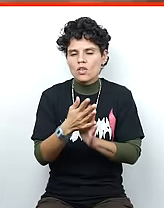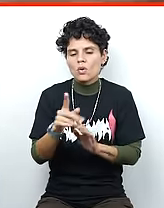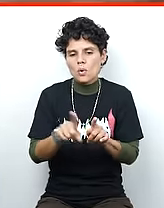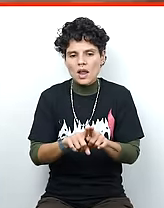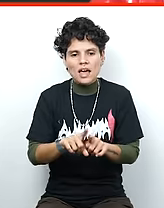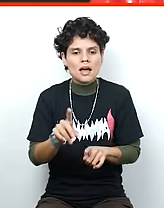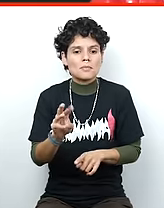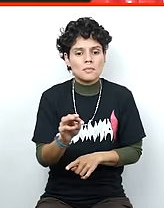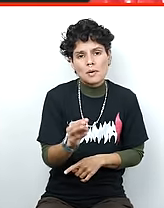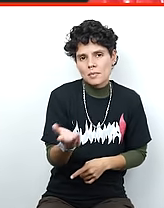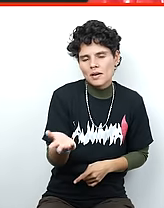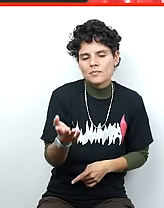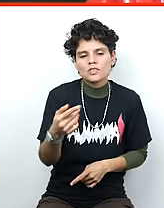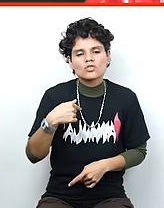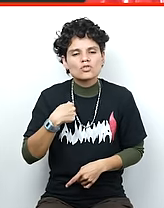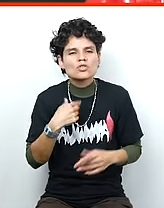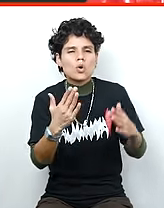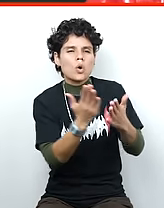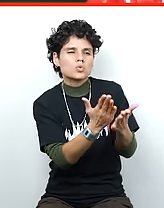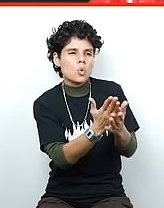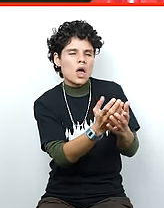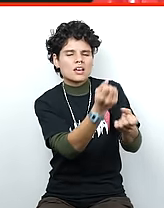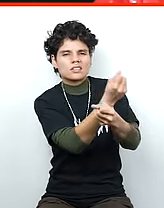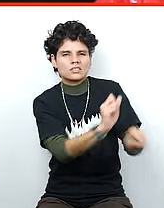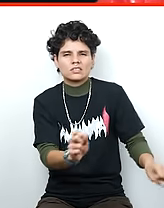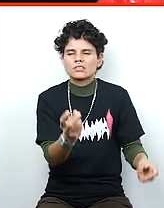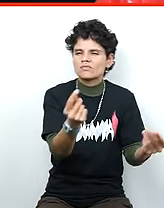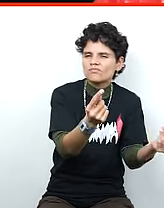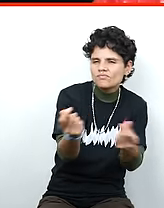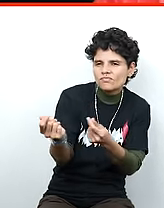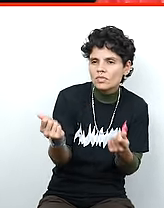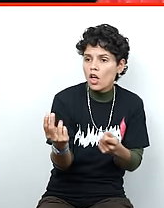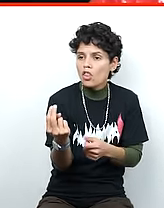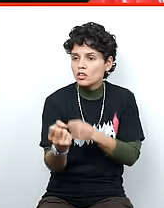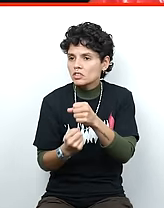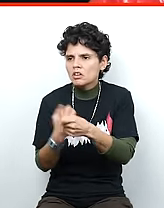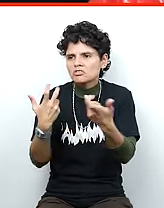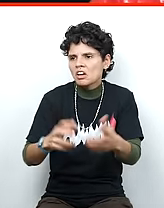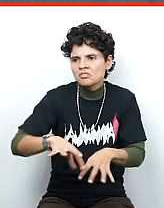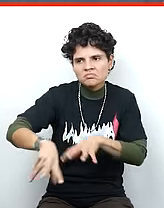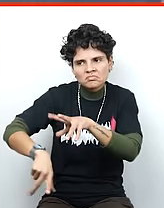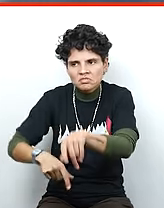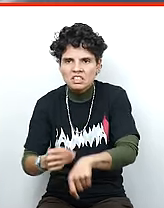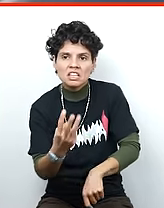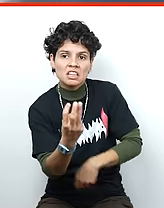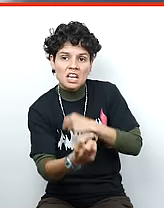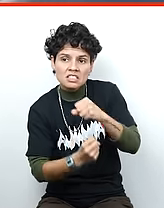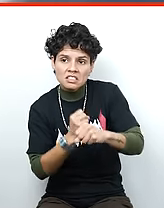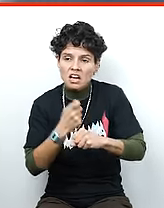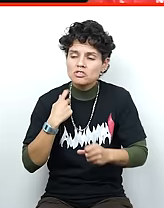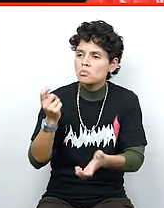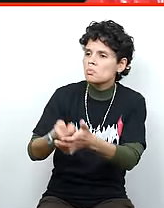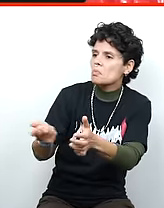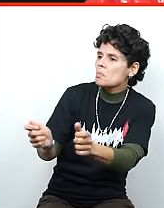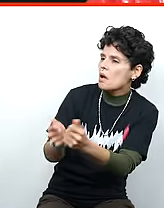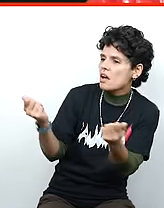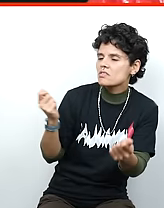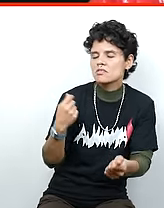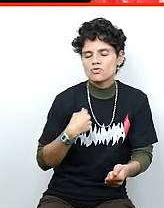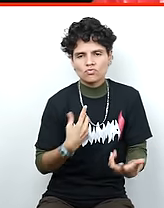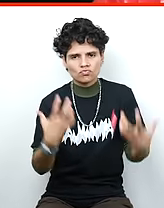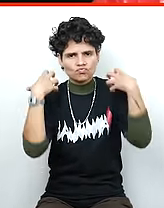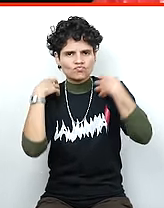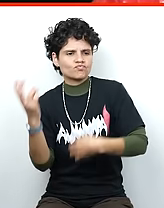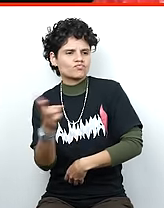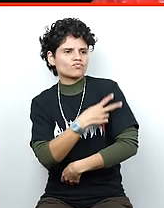a su familia. Dejé la escuela por money buscar. Uh-huh. A los 12 sabía que era robar. A los 13 yo ya compraba el pan. Ayudé en la